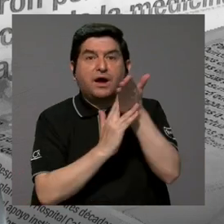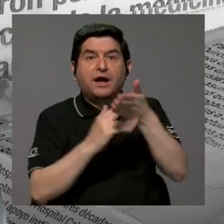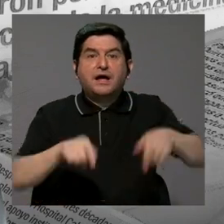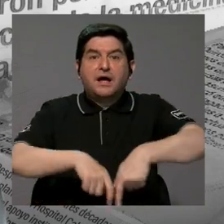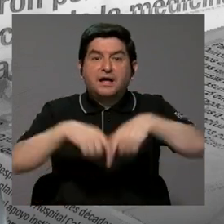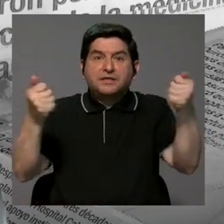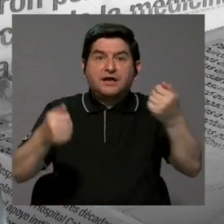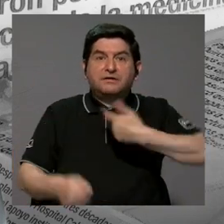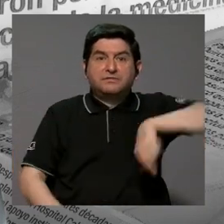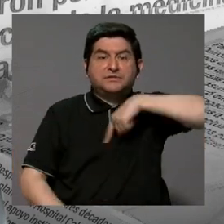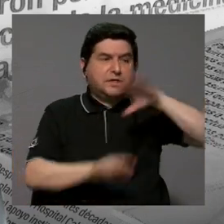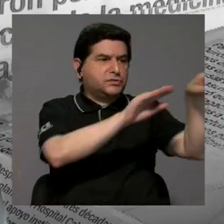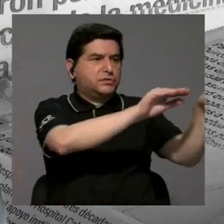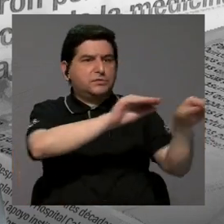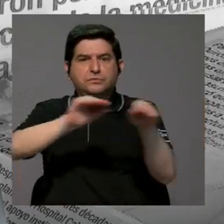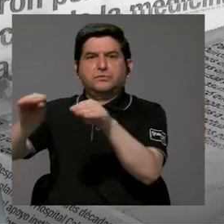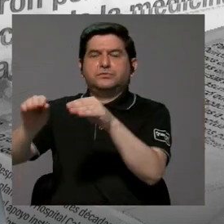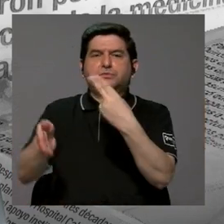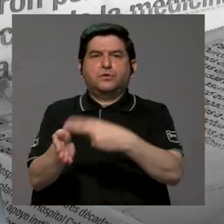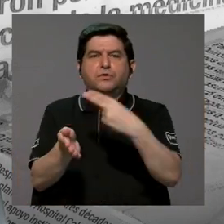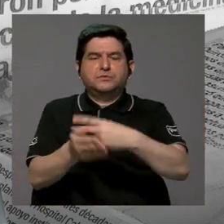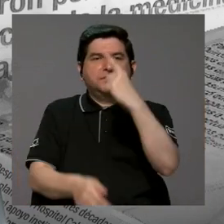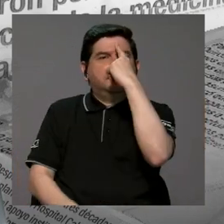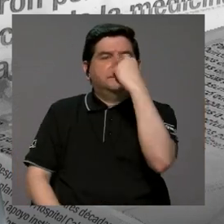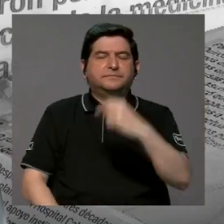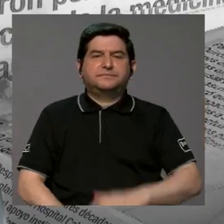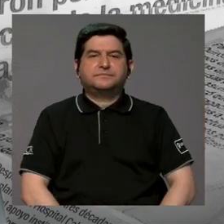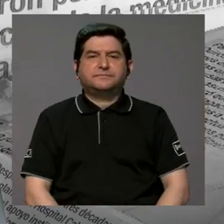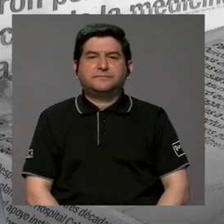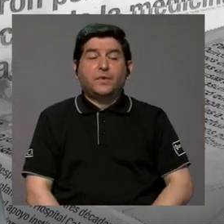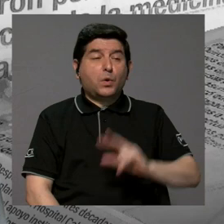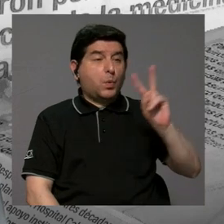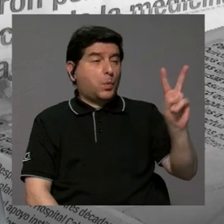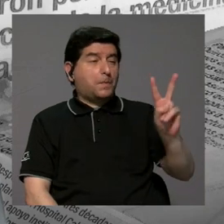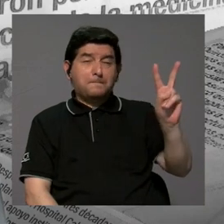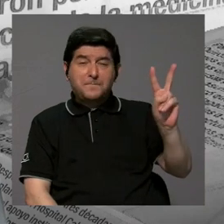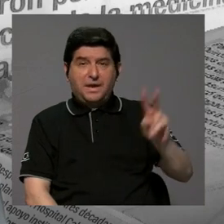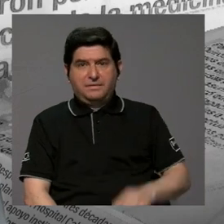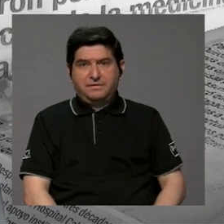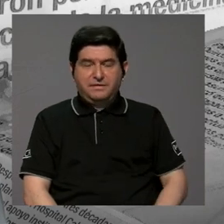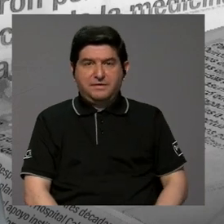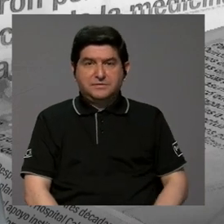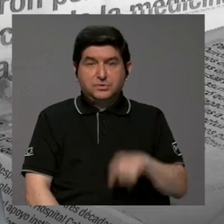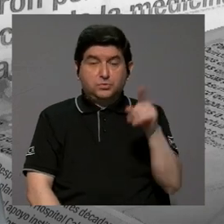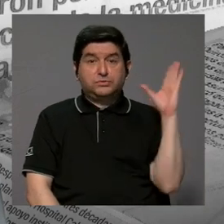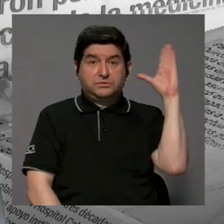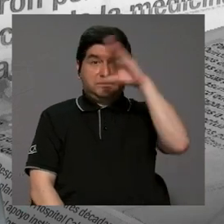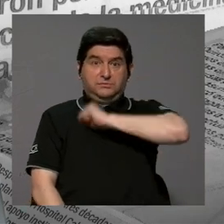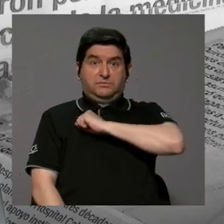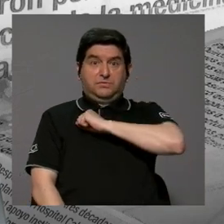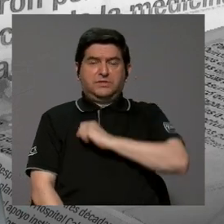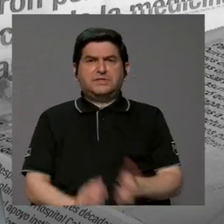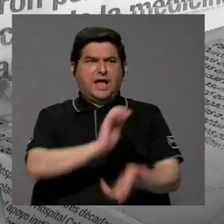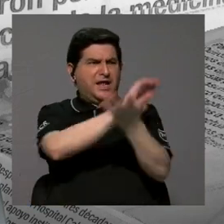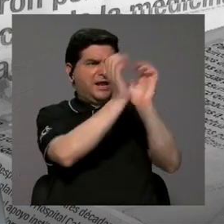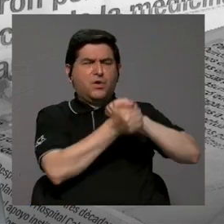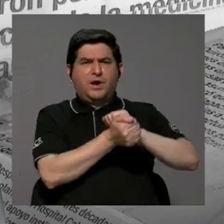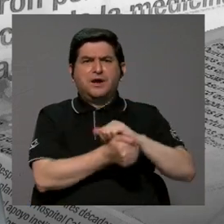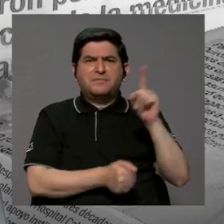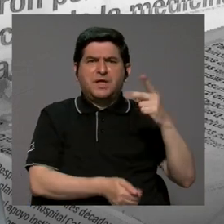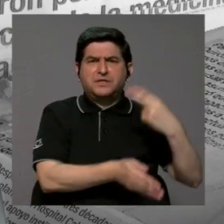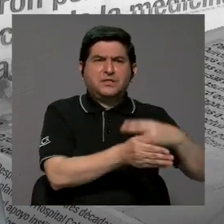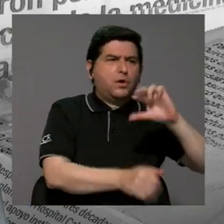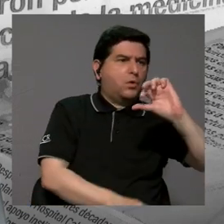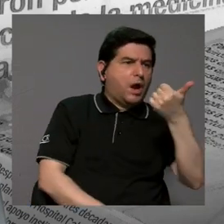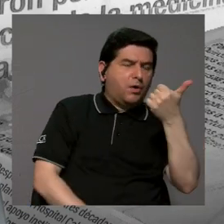de que vamos a ser trasladados al Hospital Calderón Guardia. Un viernes, imagínense, que usted se entere de que lo cambian de un hospital a